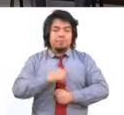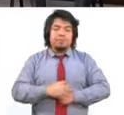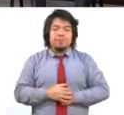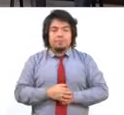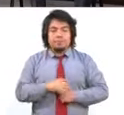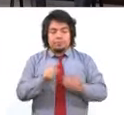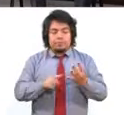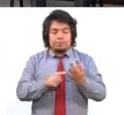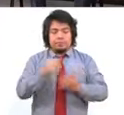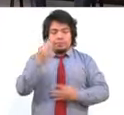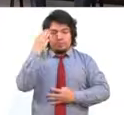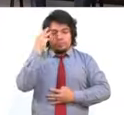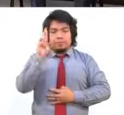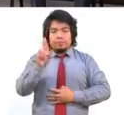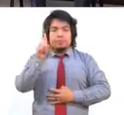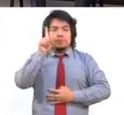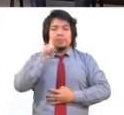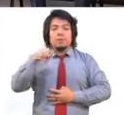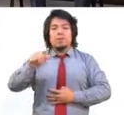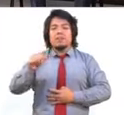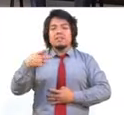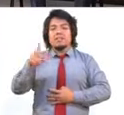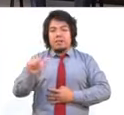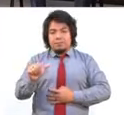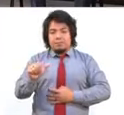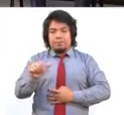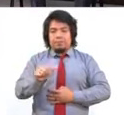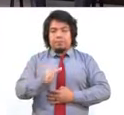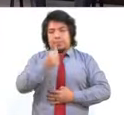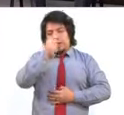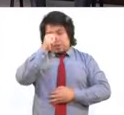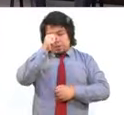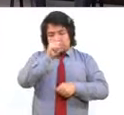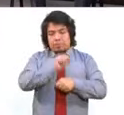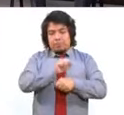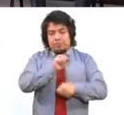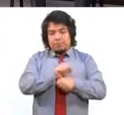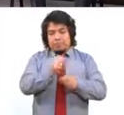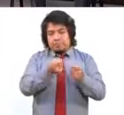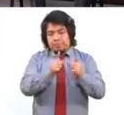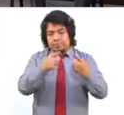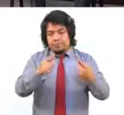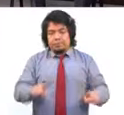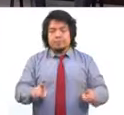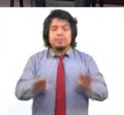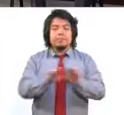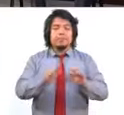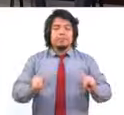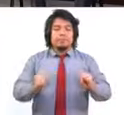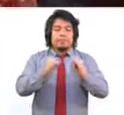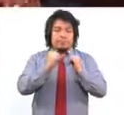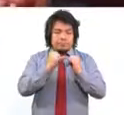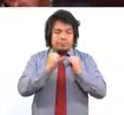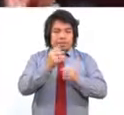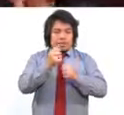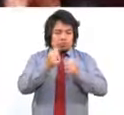La maestra Marcela Figueroa Franco, subsecretaria de Desarrollo Institucional de la Secretaría de Seguridad Ciudadana.